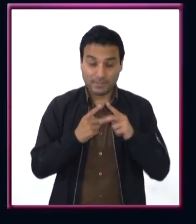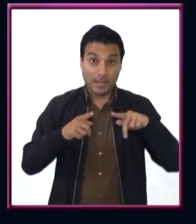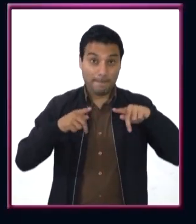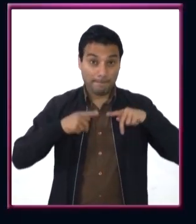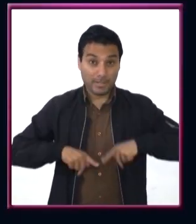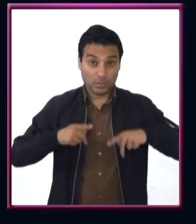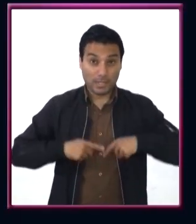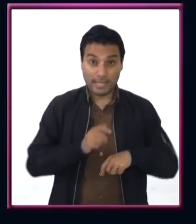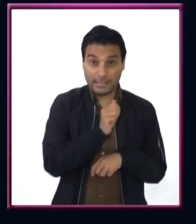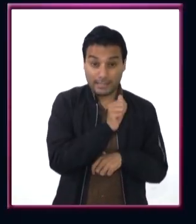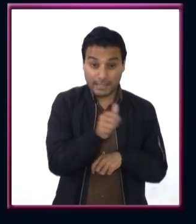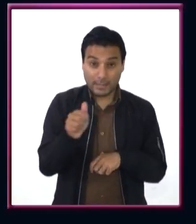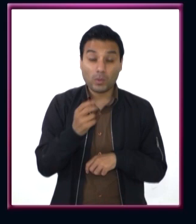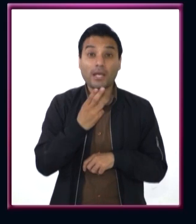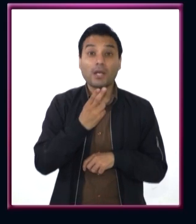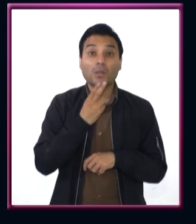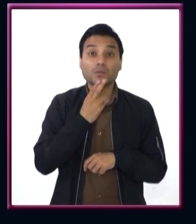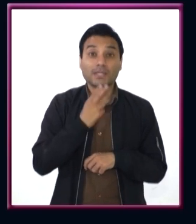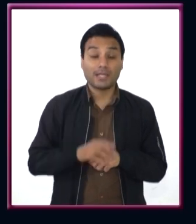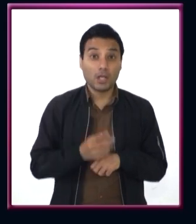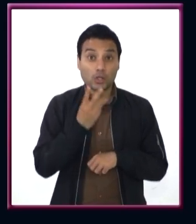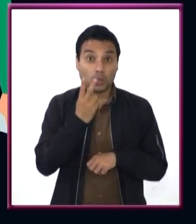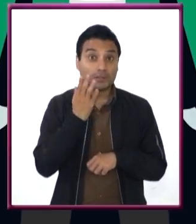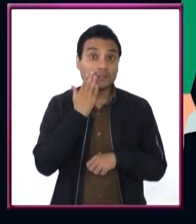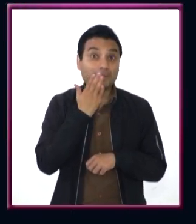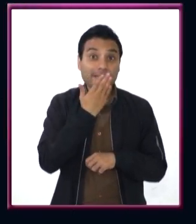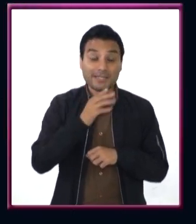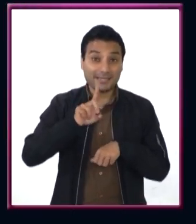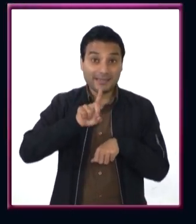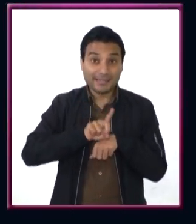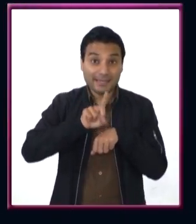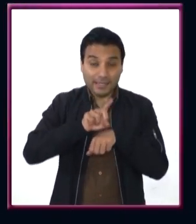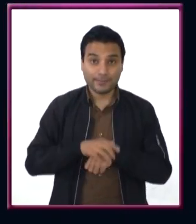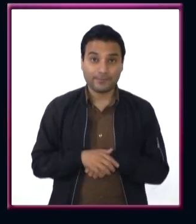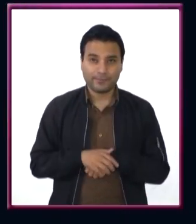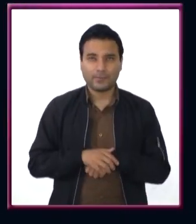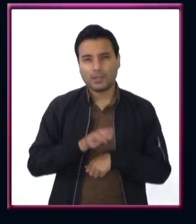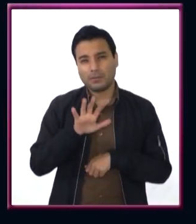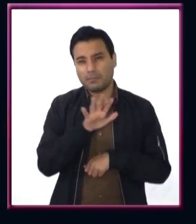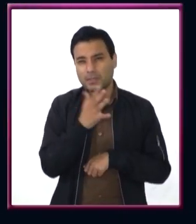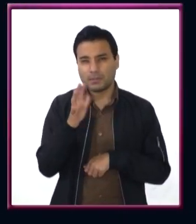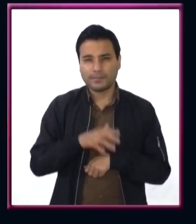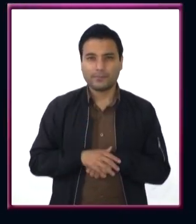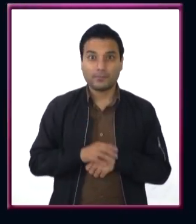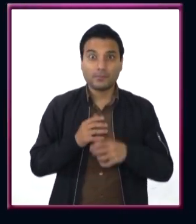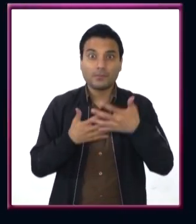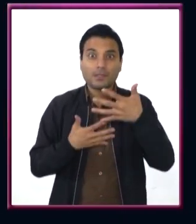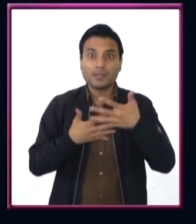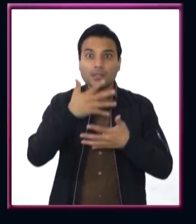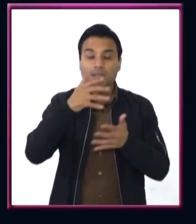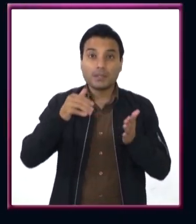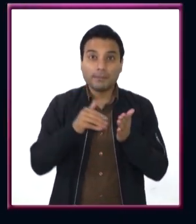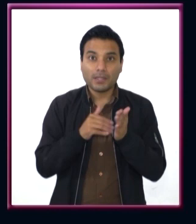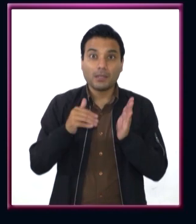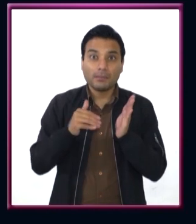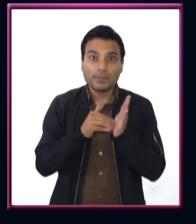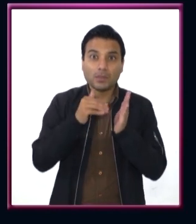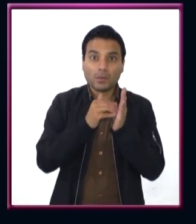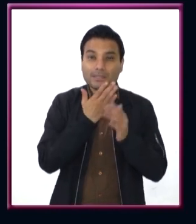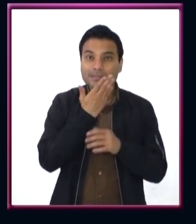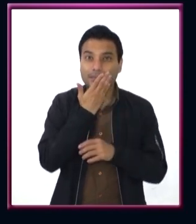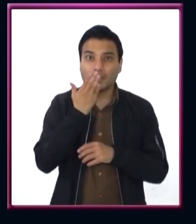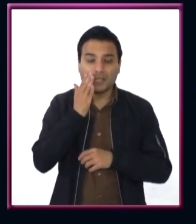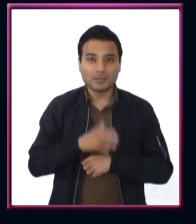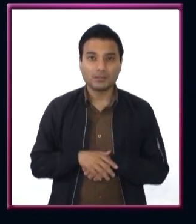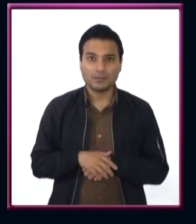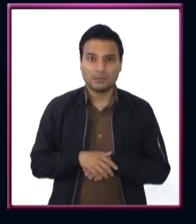cada persona del planeta usara diariamente 2 servilletas de papel, tendríamos un consumo diario aproximado de 15,000 millones de